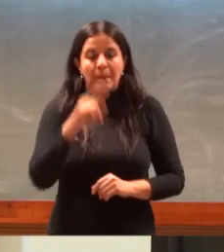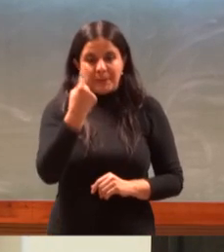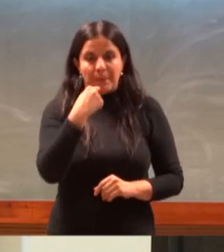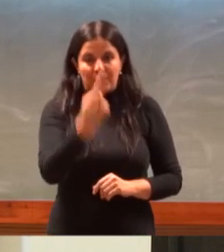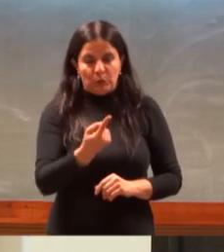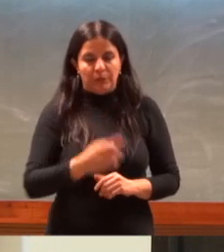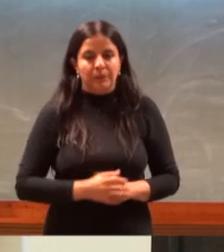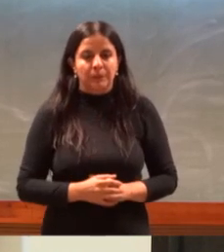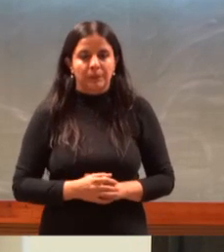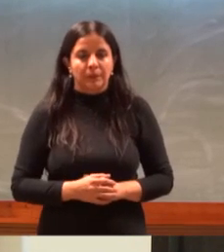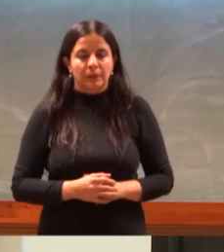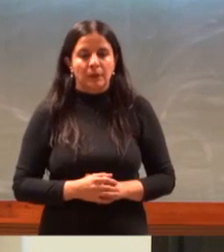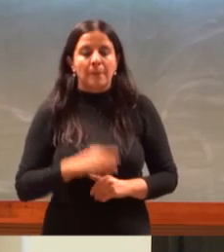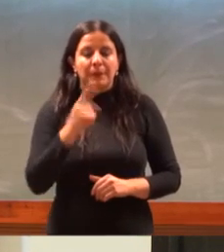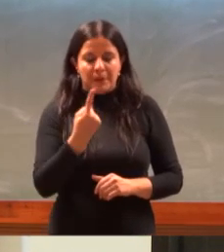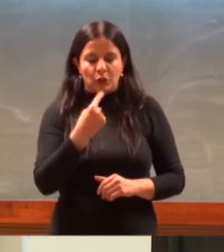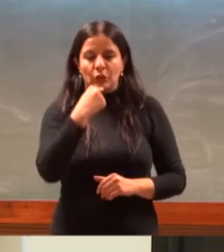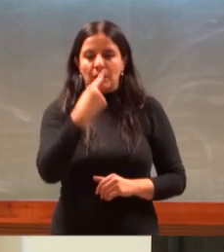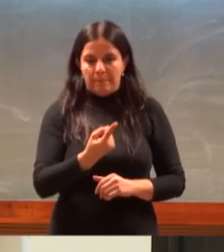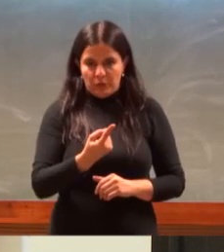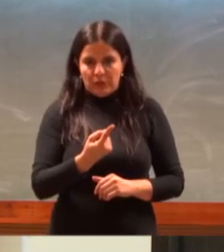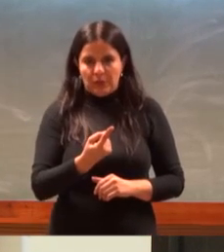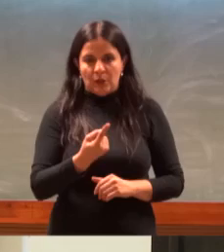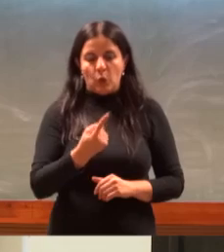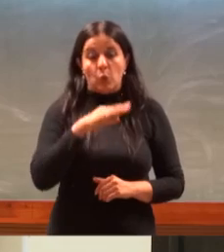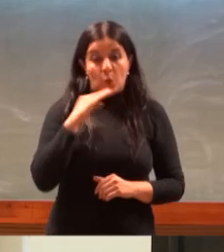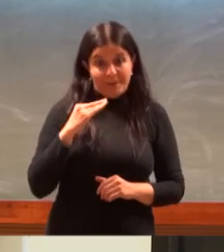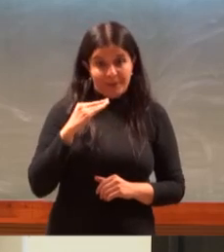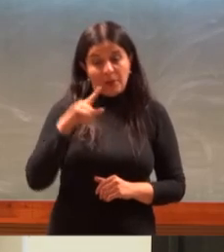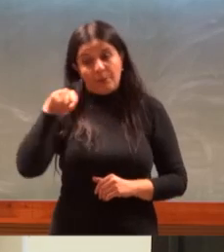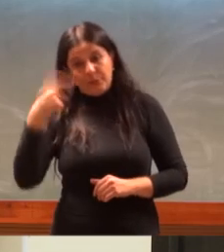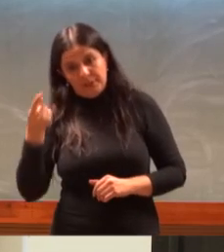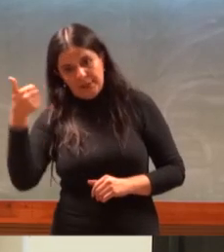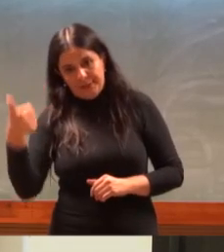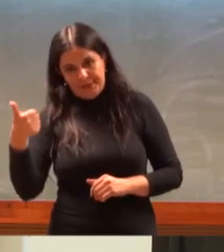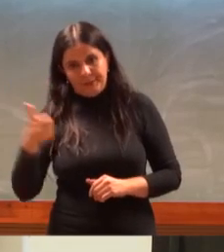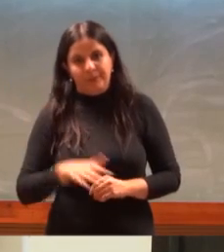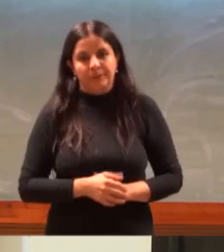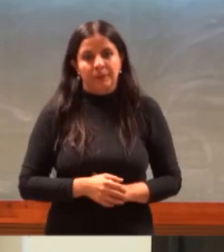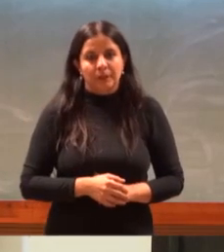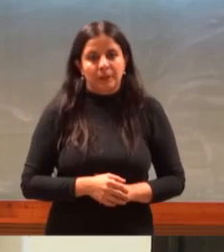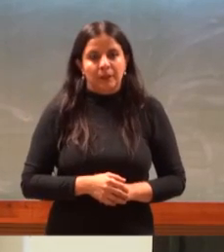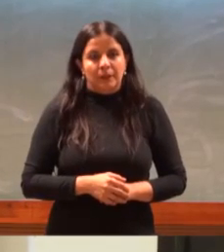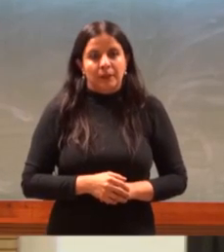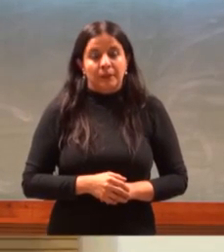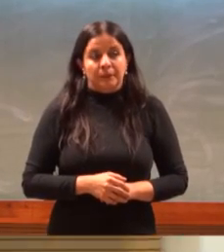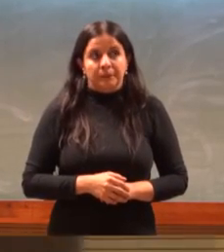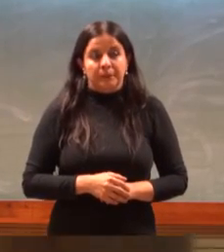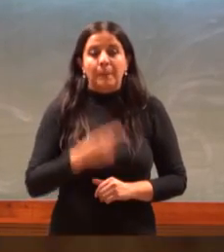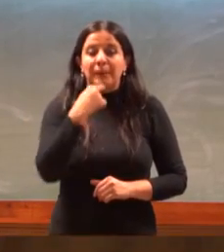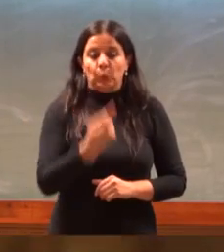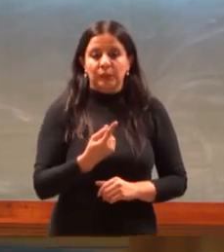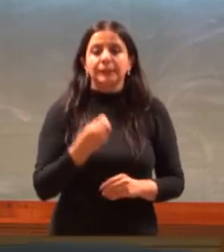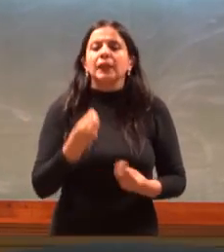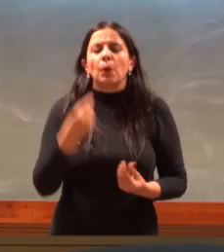la primero responde Juan Pablo abrate y después Andrés lagens La pregunta es qué